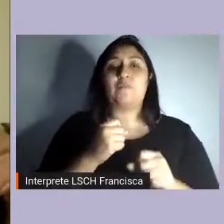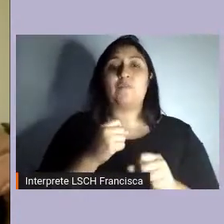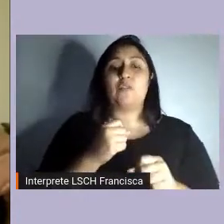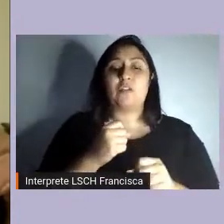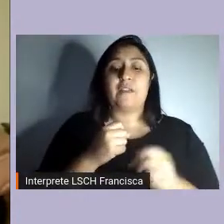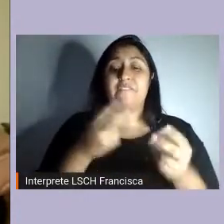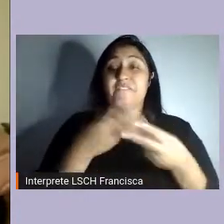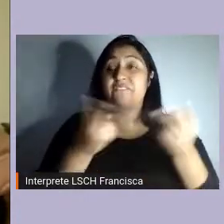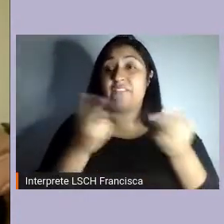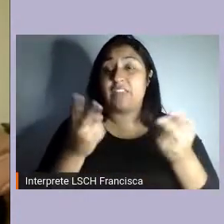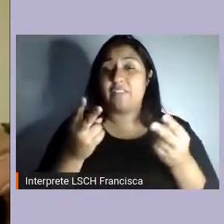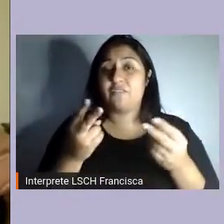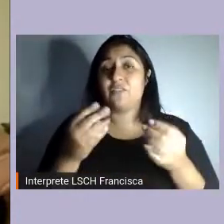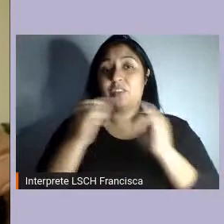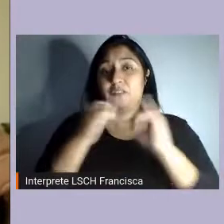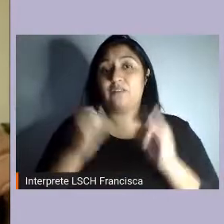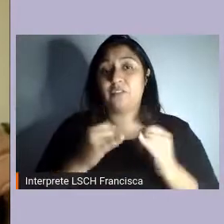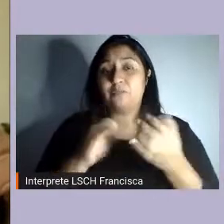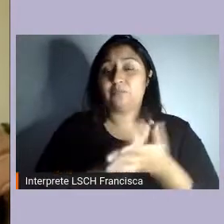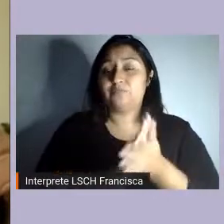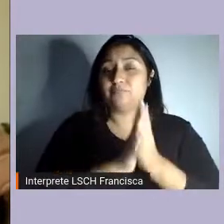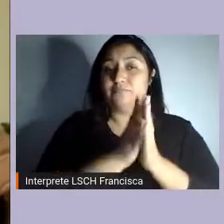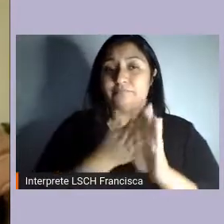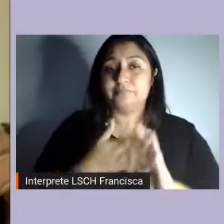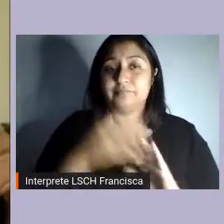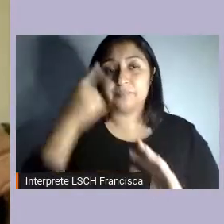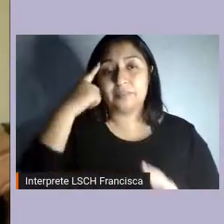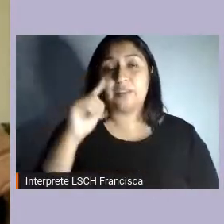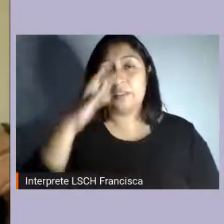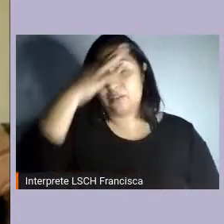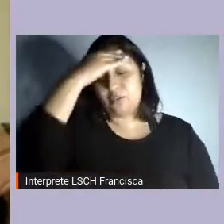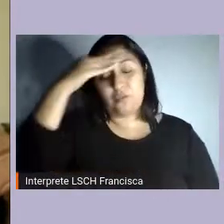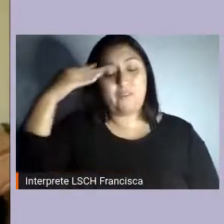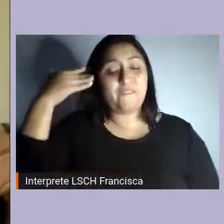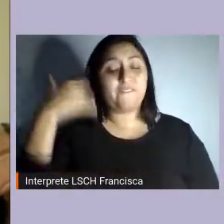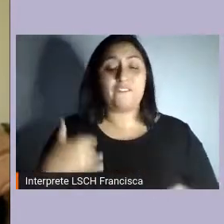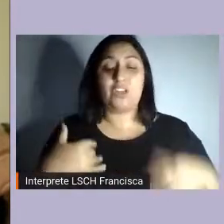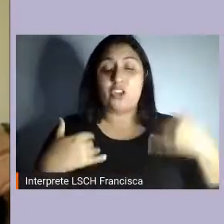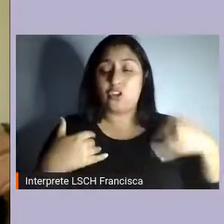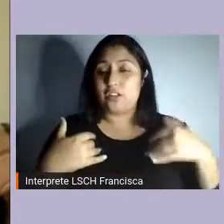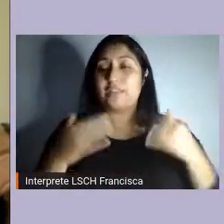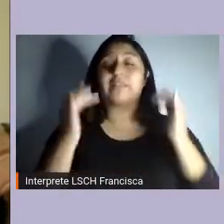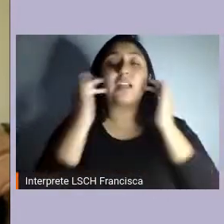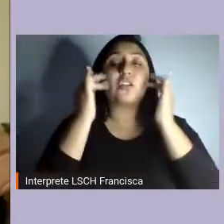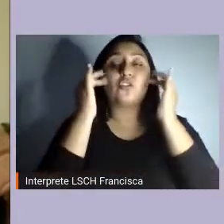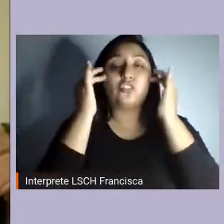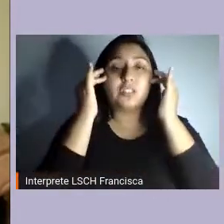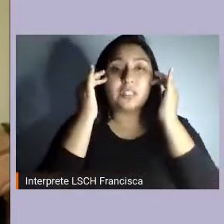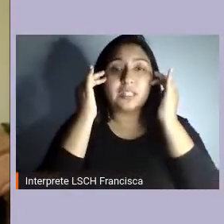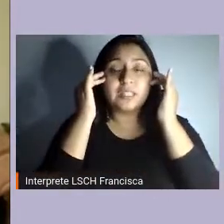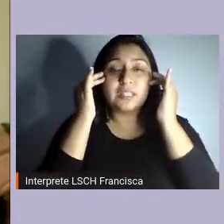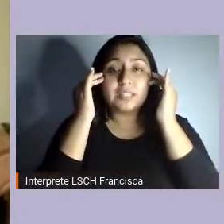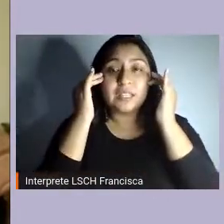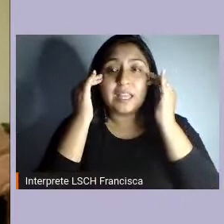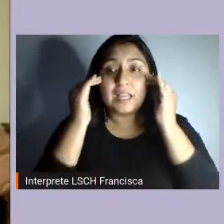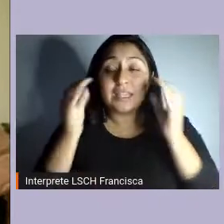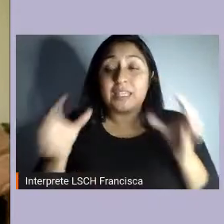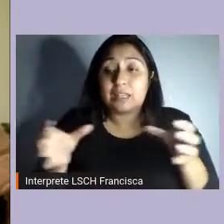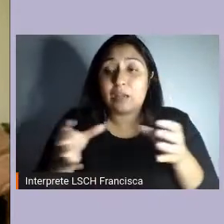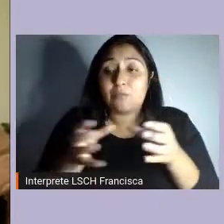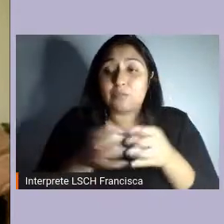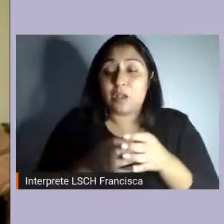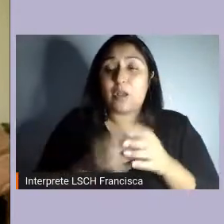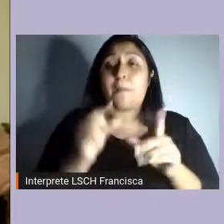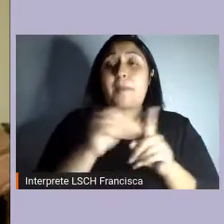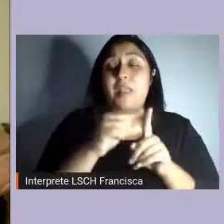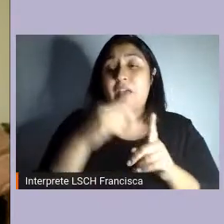de manera más plena, pero Violeta habría estado, yo creo, contenta de que este fogoncito, que es su palabra, que es su vida, que